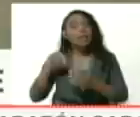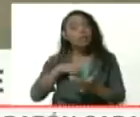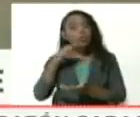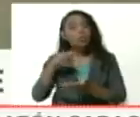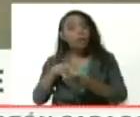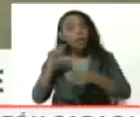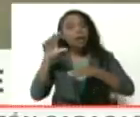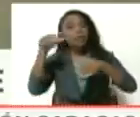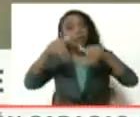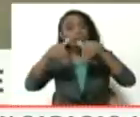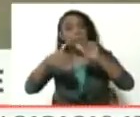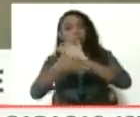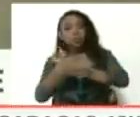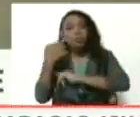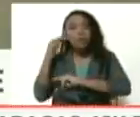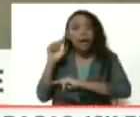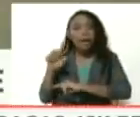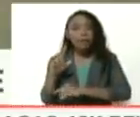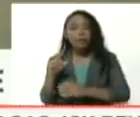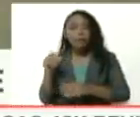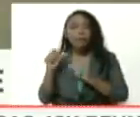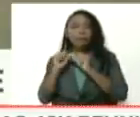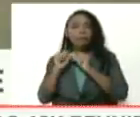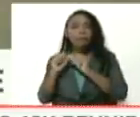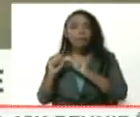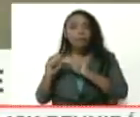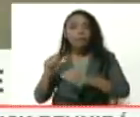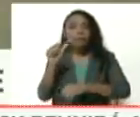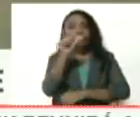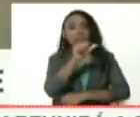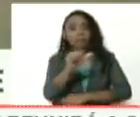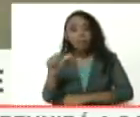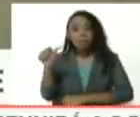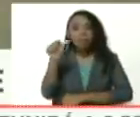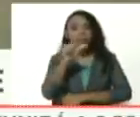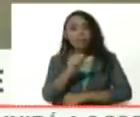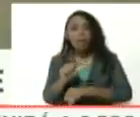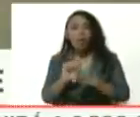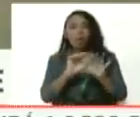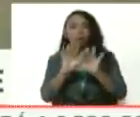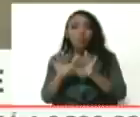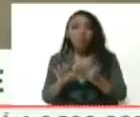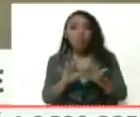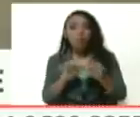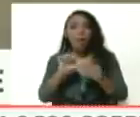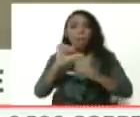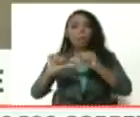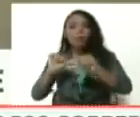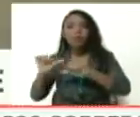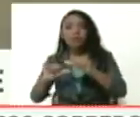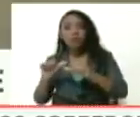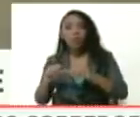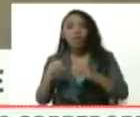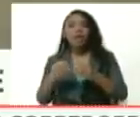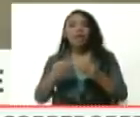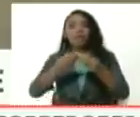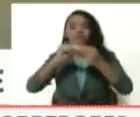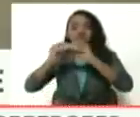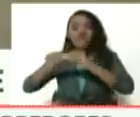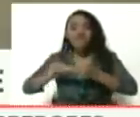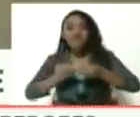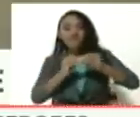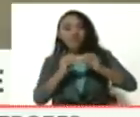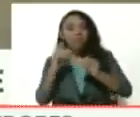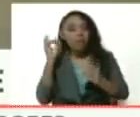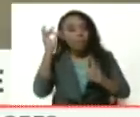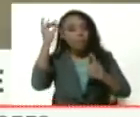Electoral, ha estado durante varias semanas haciendo un proceso de mantenimiento y de inventario